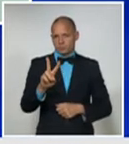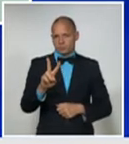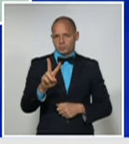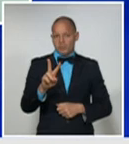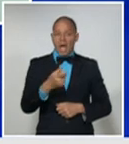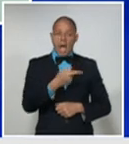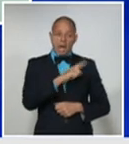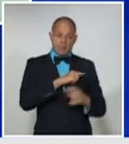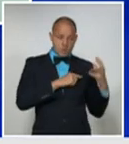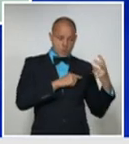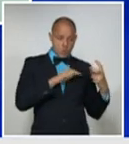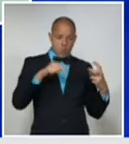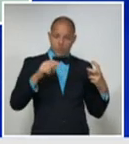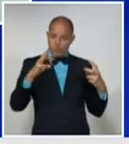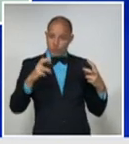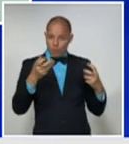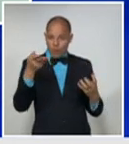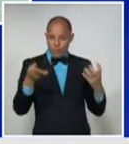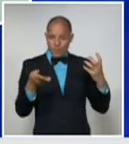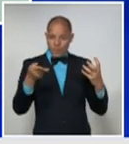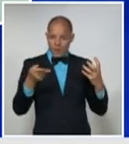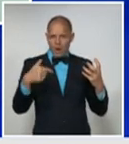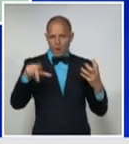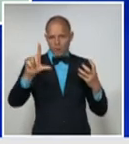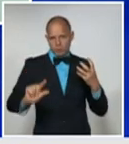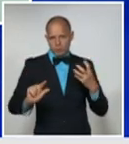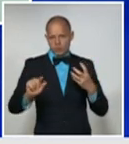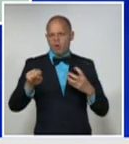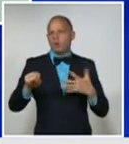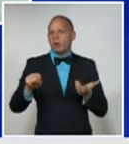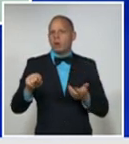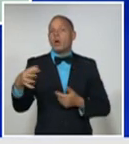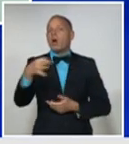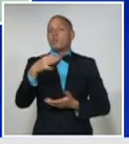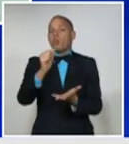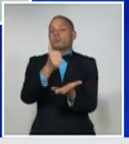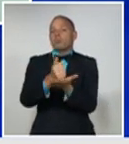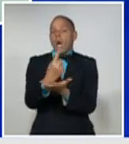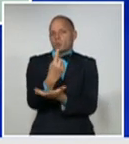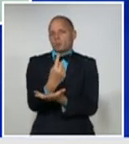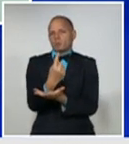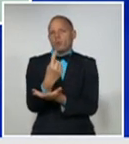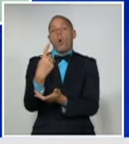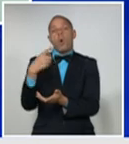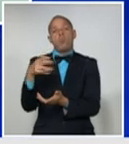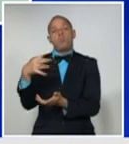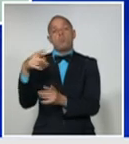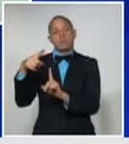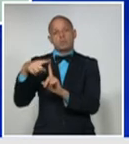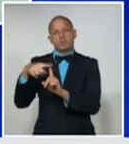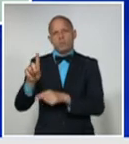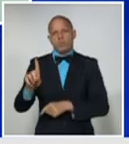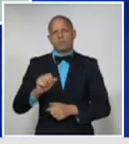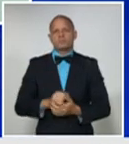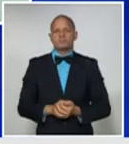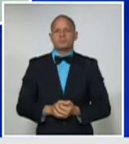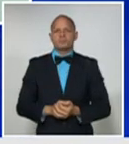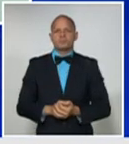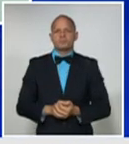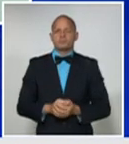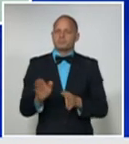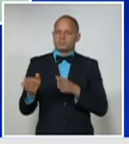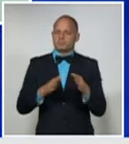jornada anterior, uno del municipio de Santi Espíritu y uno de Trinidad. Ciego de